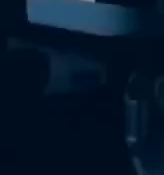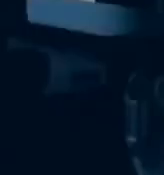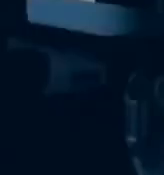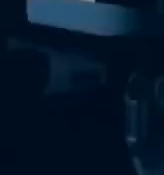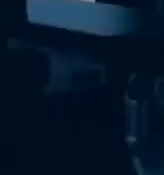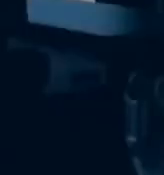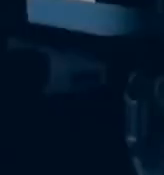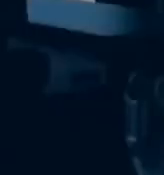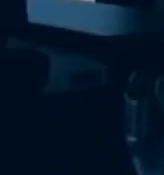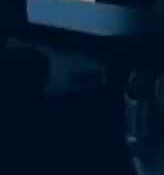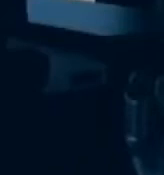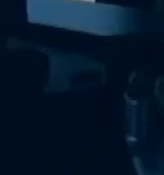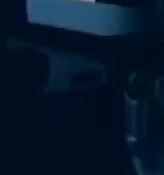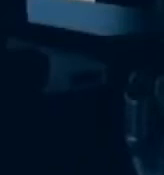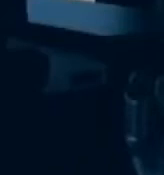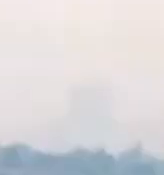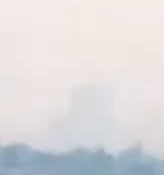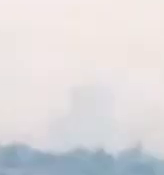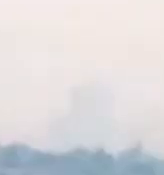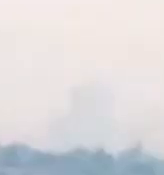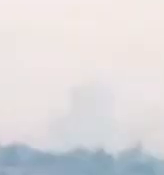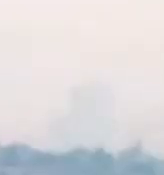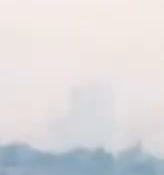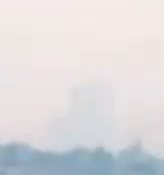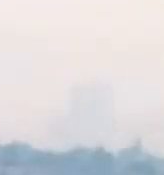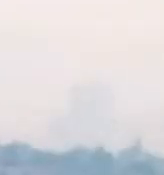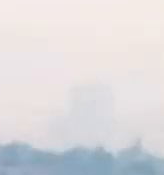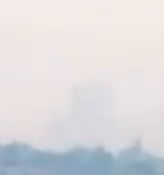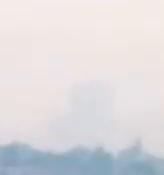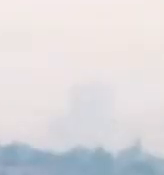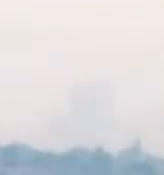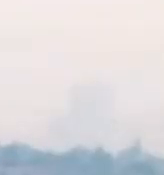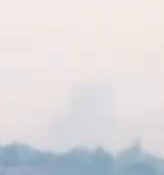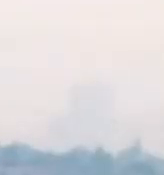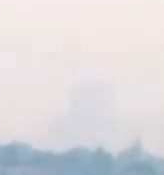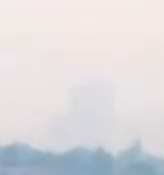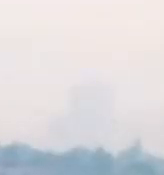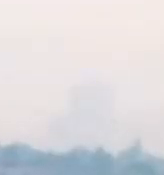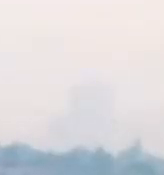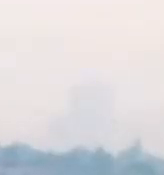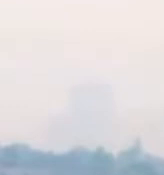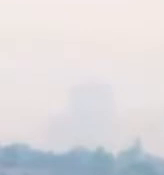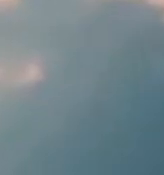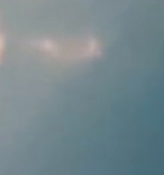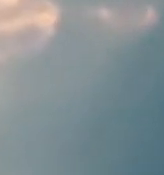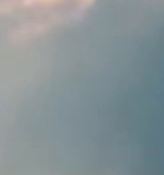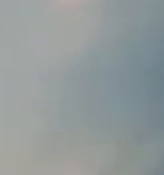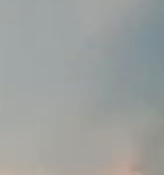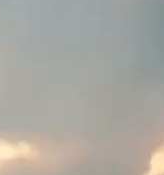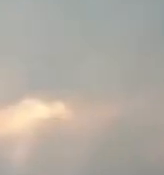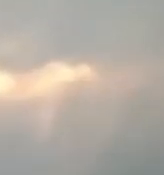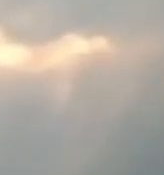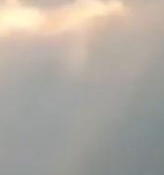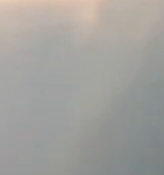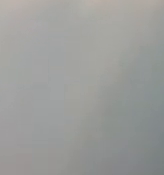específicas dependiendo de diversos factores, como por ejemplo, si es llegada o salida, la distancia que el avión